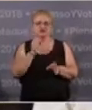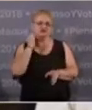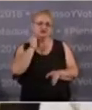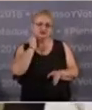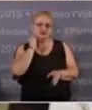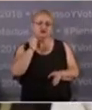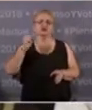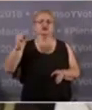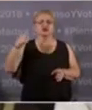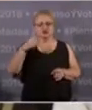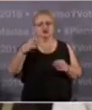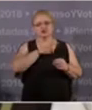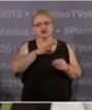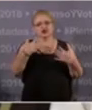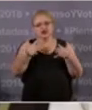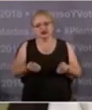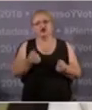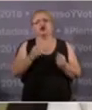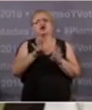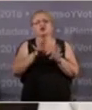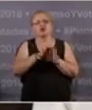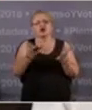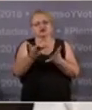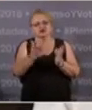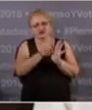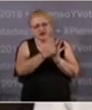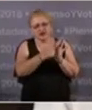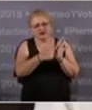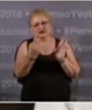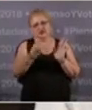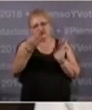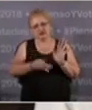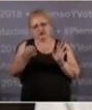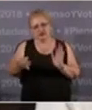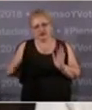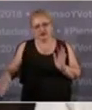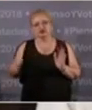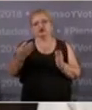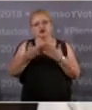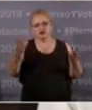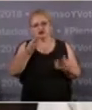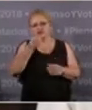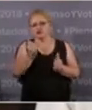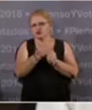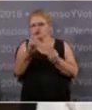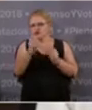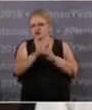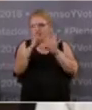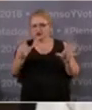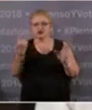permite entender cómo se están aplicando las leyes que aprobamos. Y además planteo con mucha claridad que se necesitan